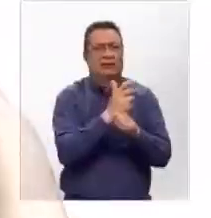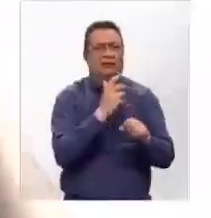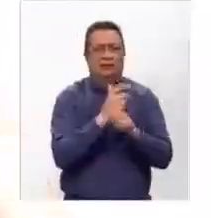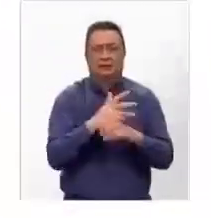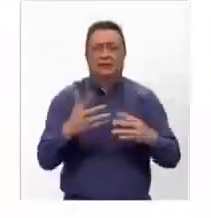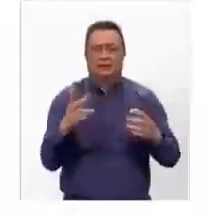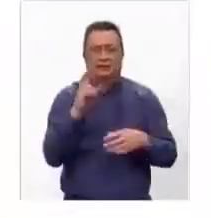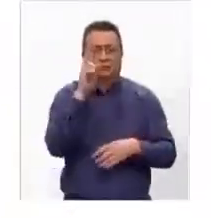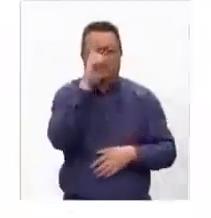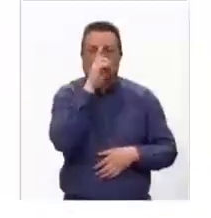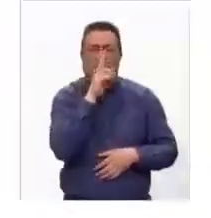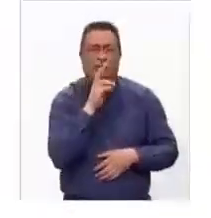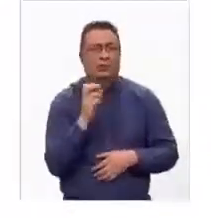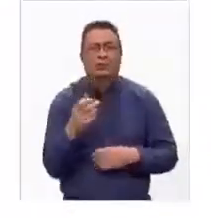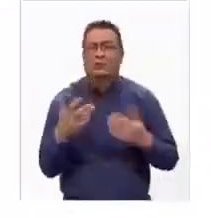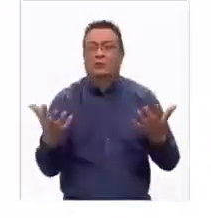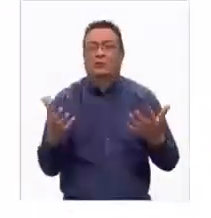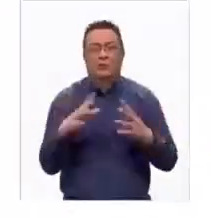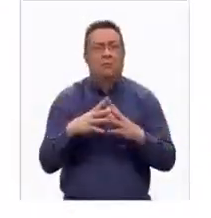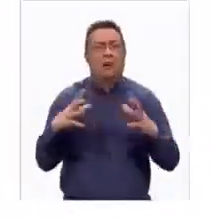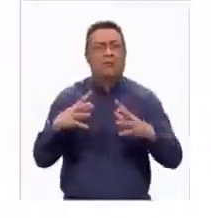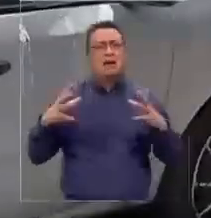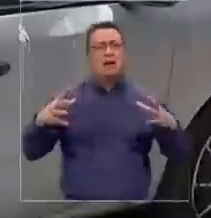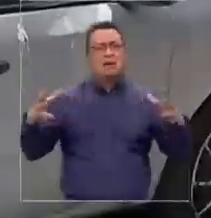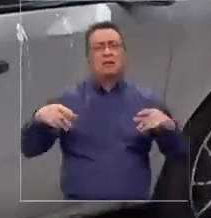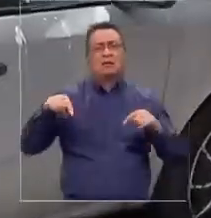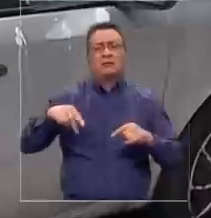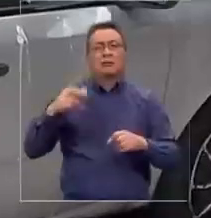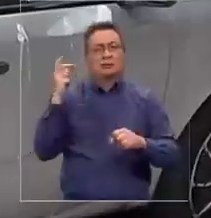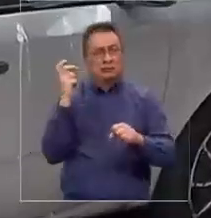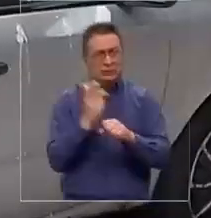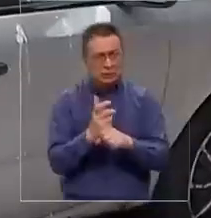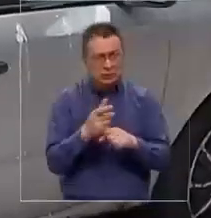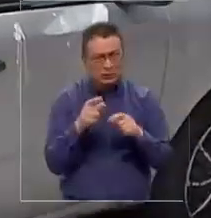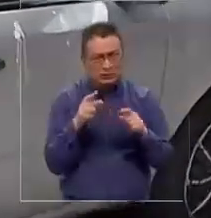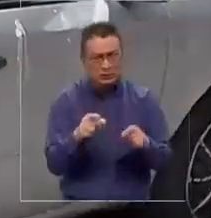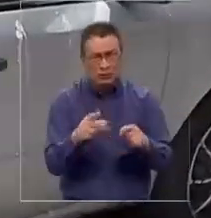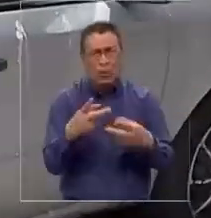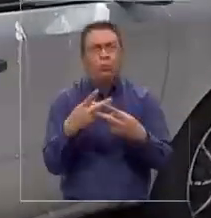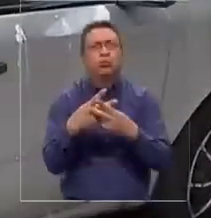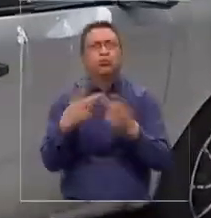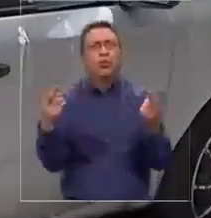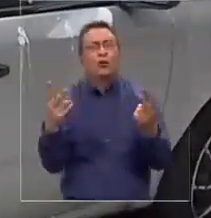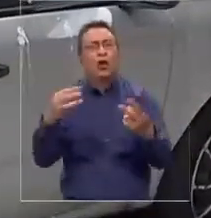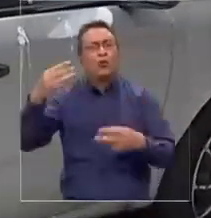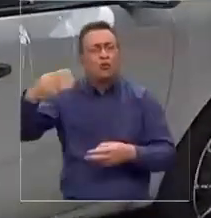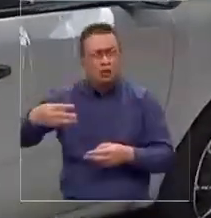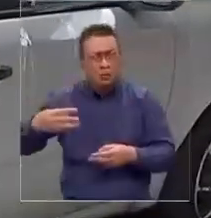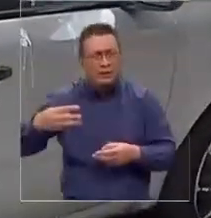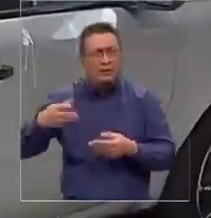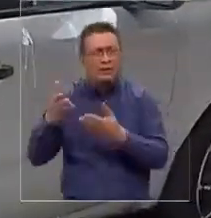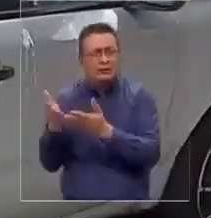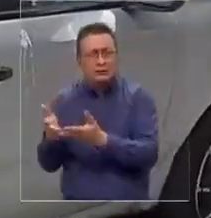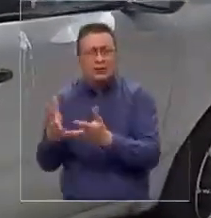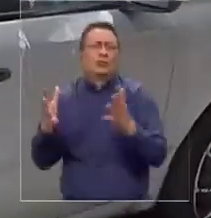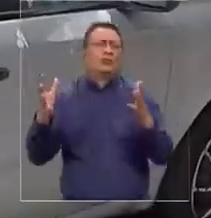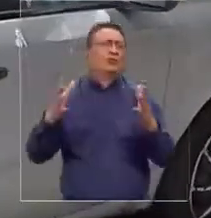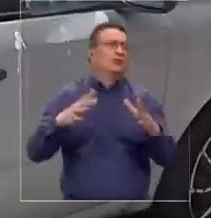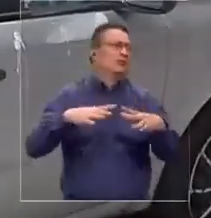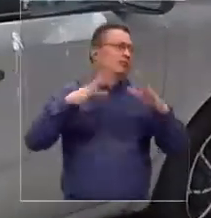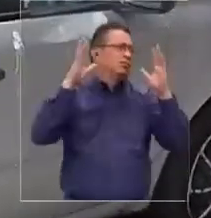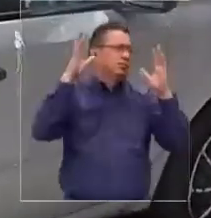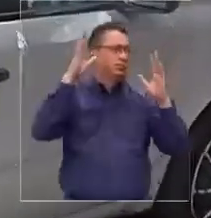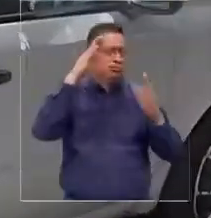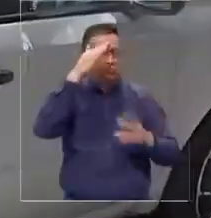está siendo más grande en la ciudad. Robar en un asunto público, municipal, ya es el colmo, o